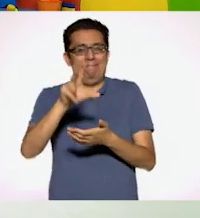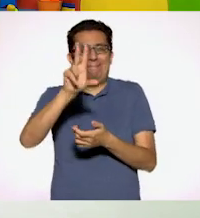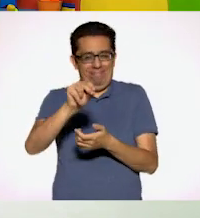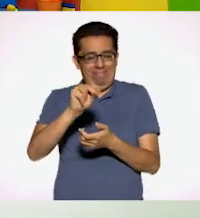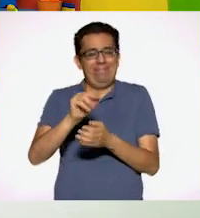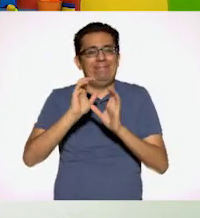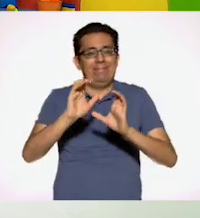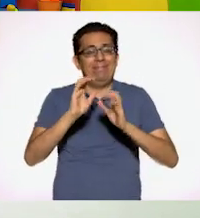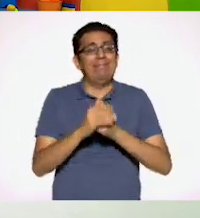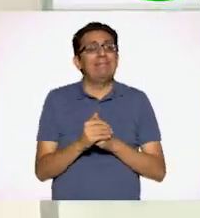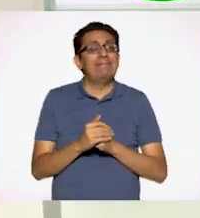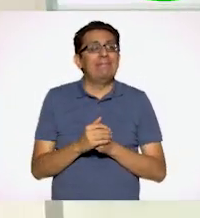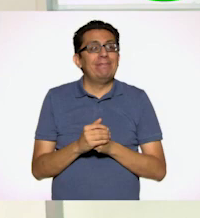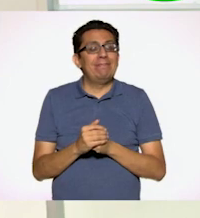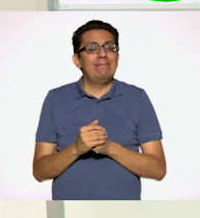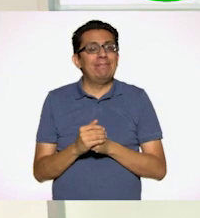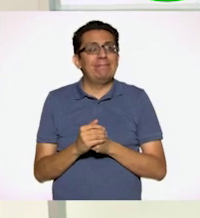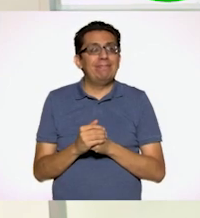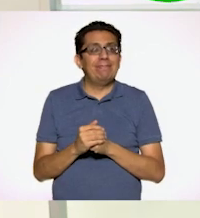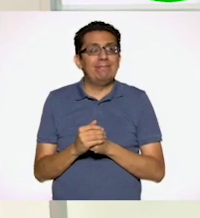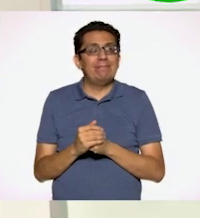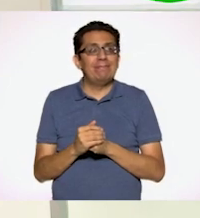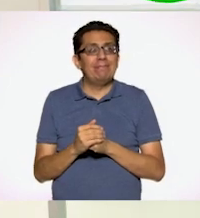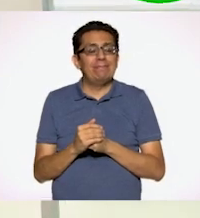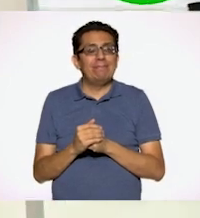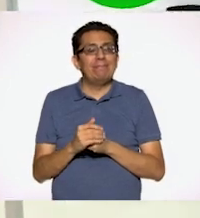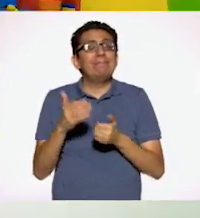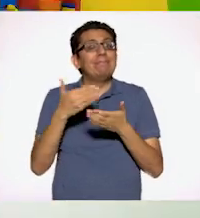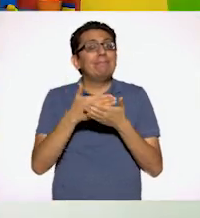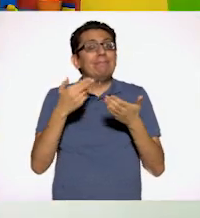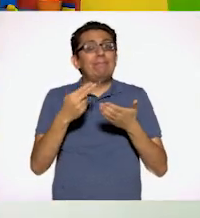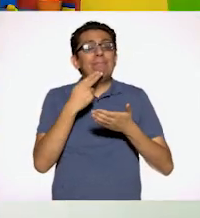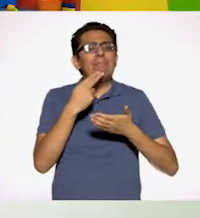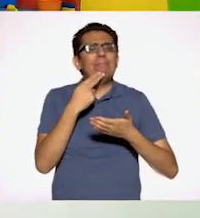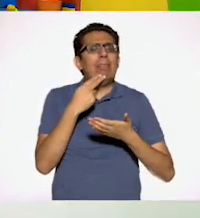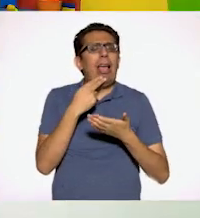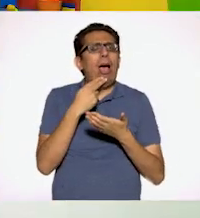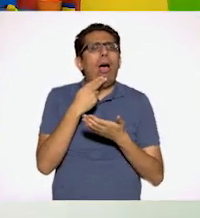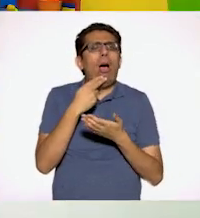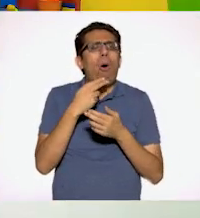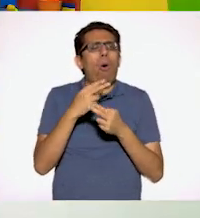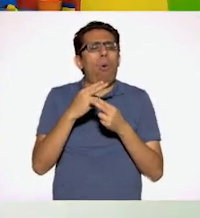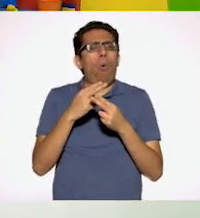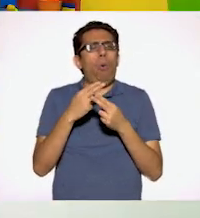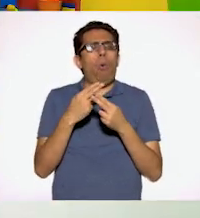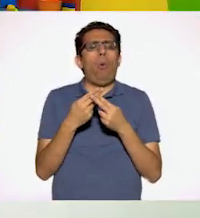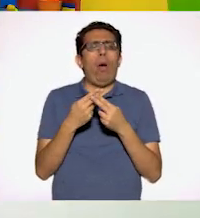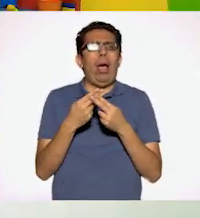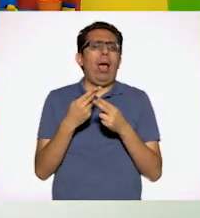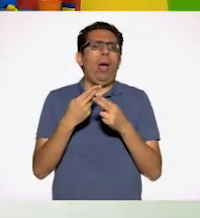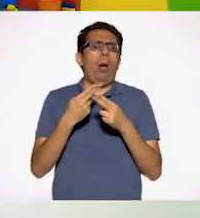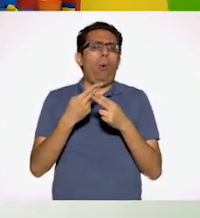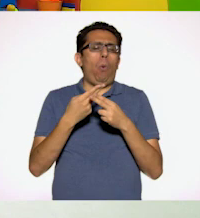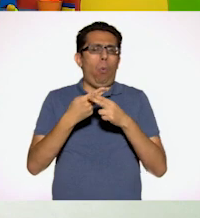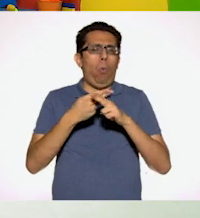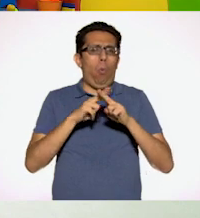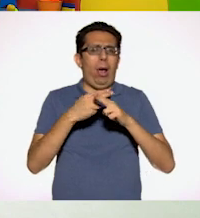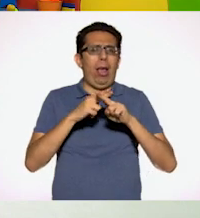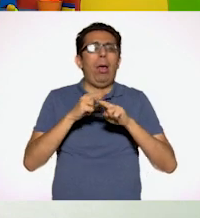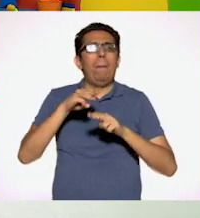si ahora lo hacemos sobre nuestros metatarsos? Este desplazamiento es elevando nuestros talones.